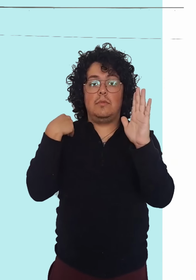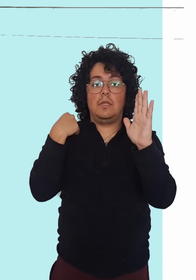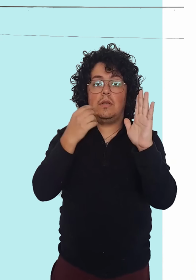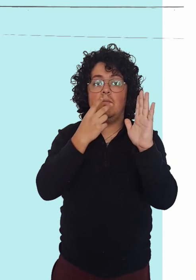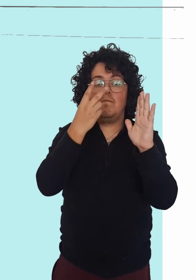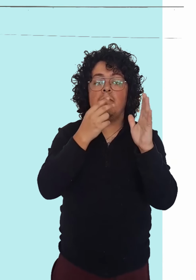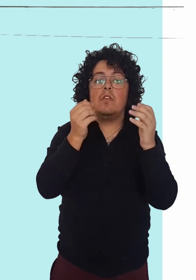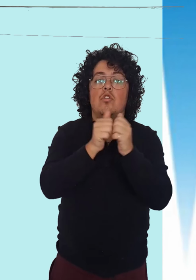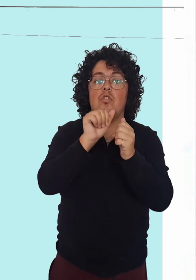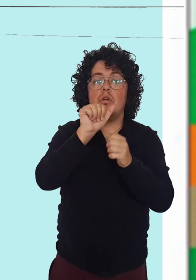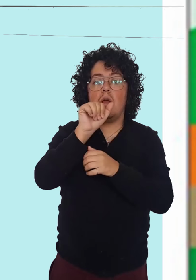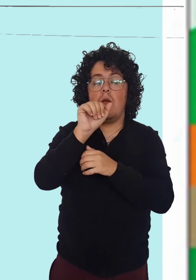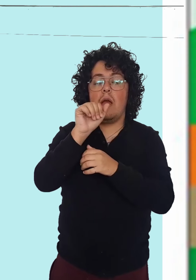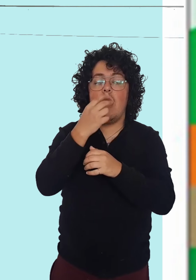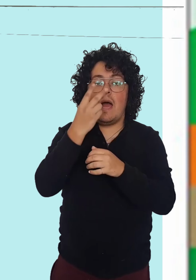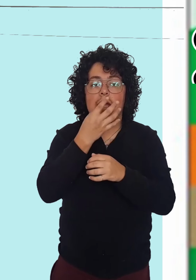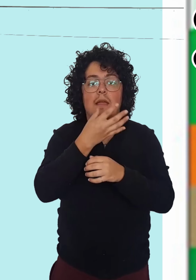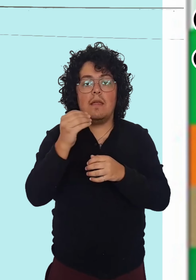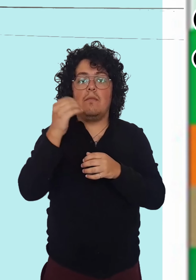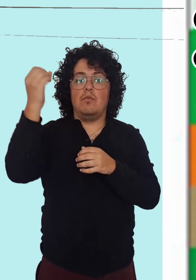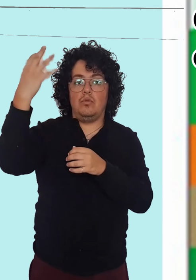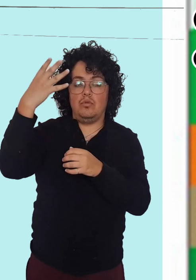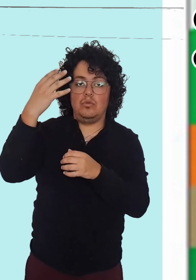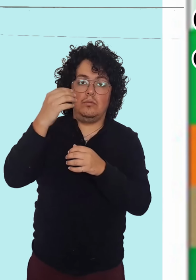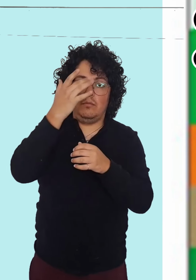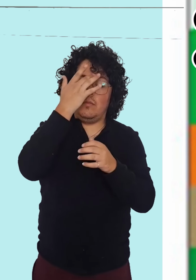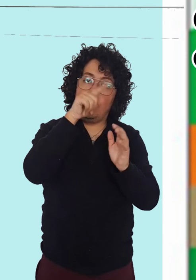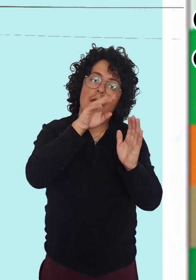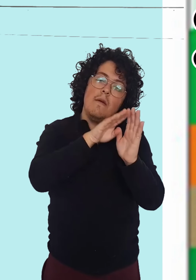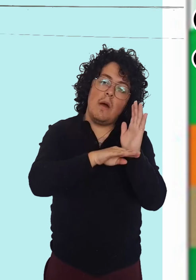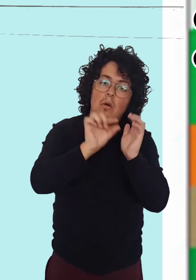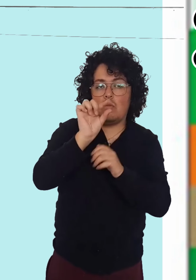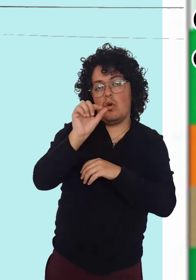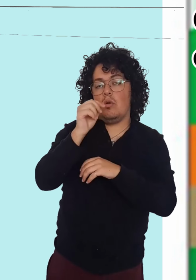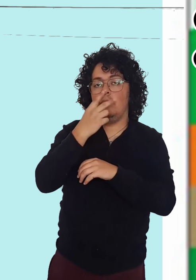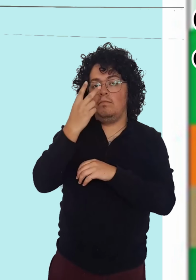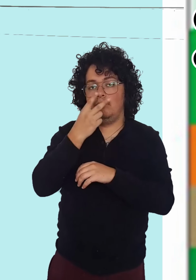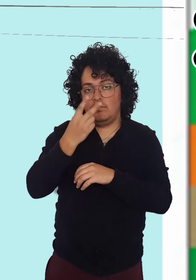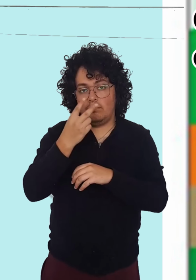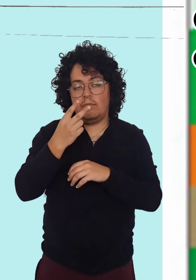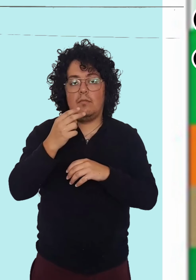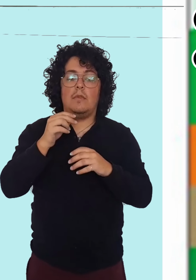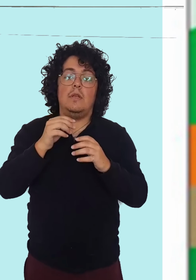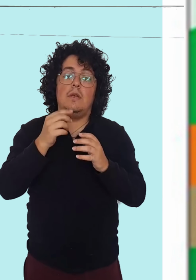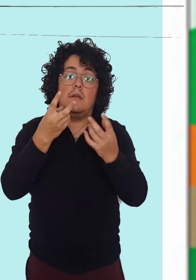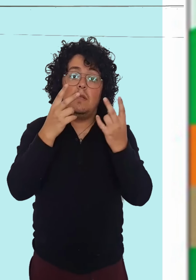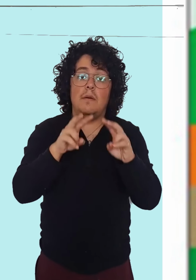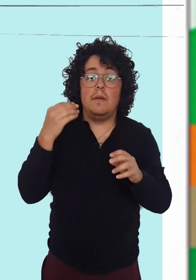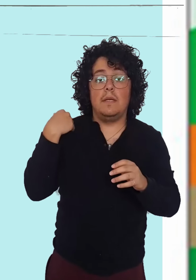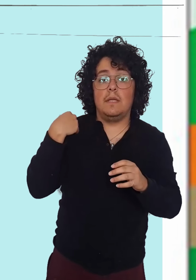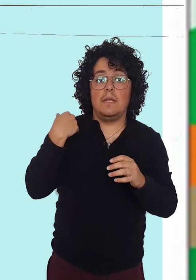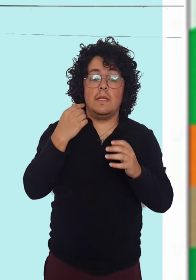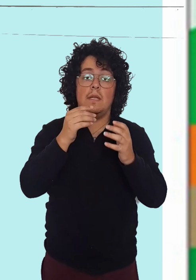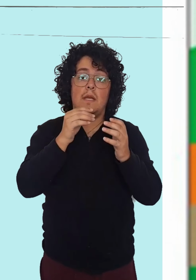agua. La quinta área es para organismos silfo-oxidadores aerobios que se desarrollan en una presencia de